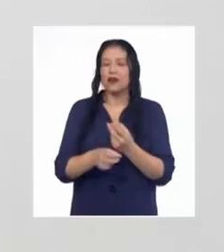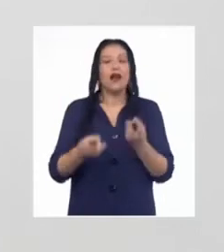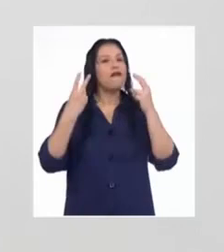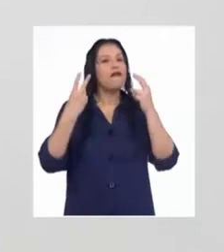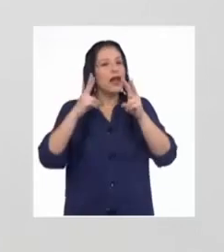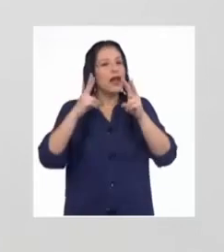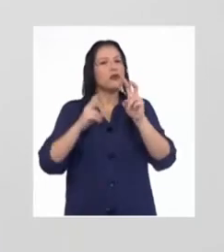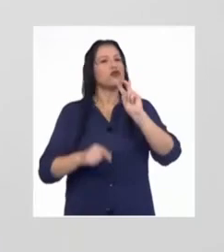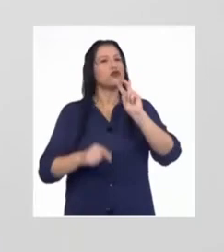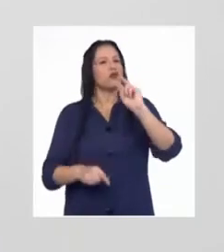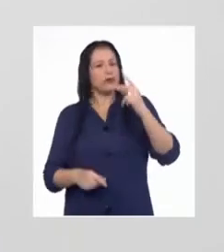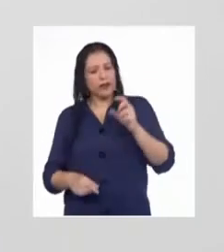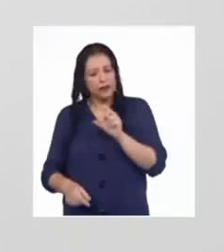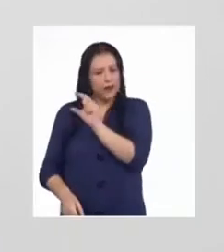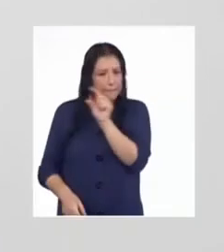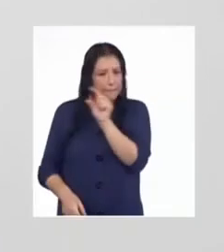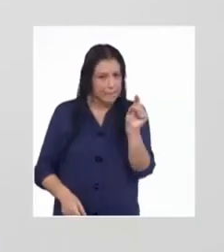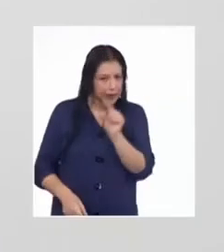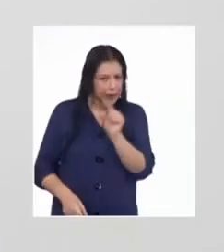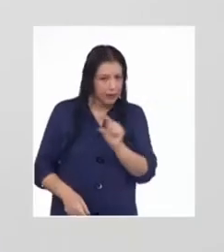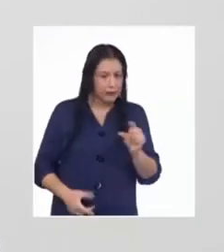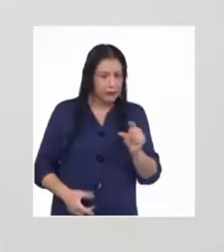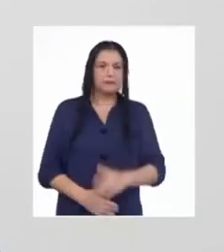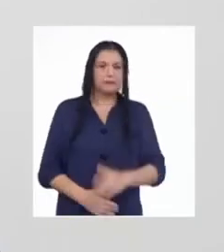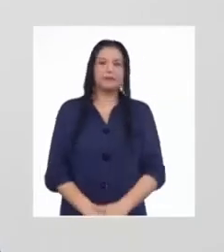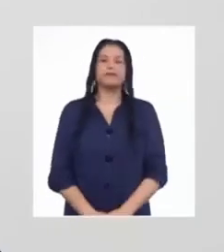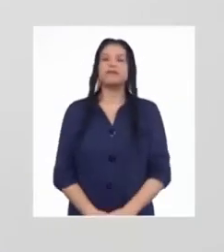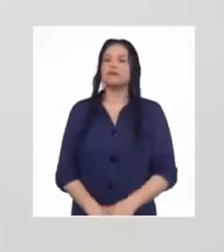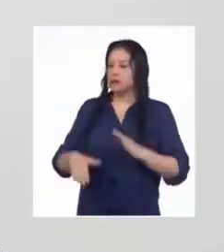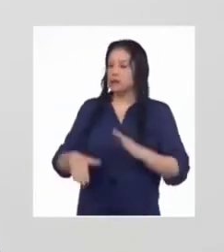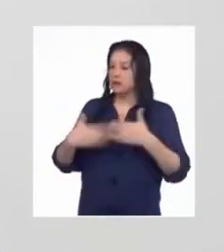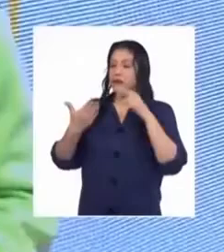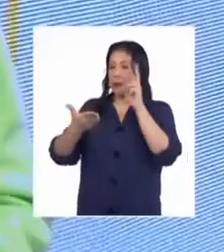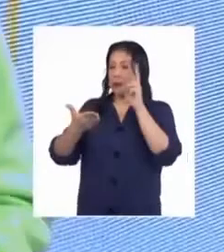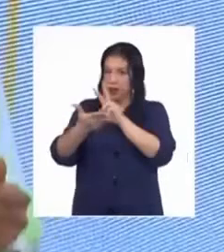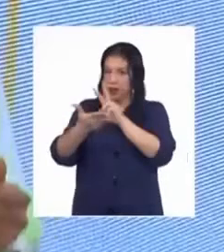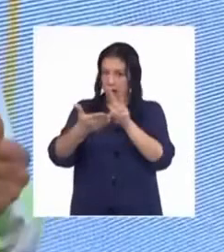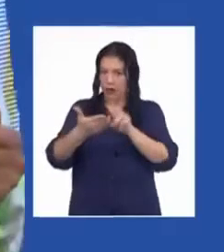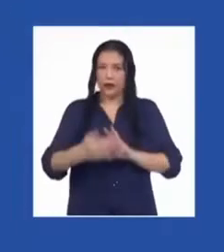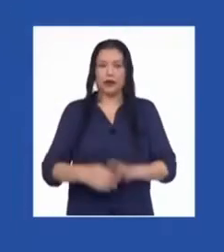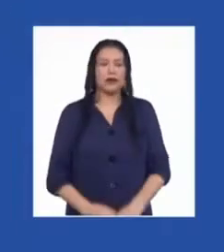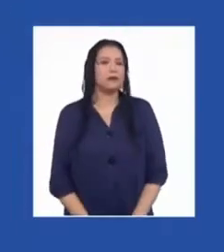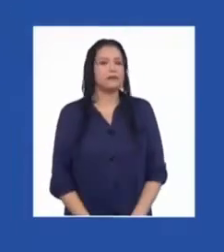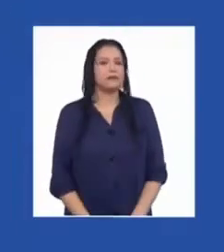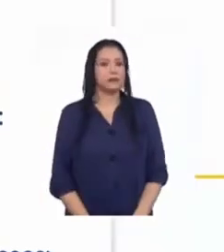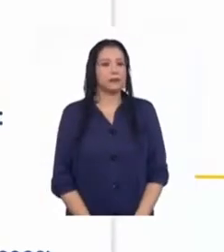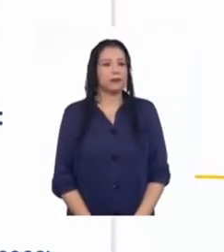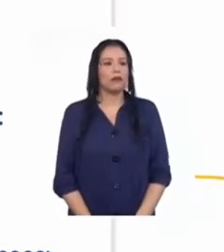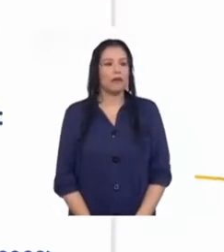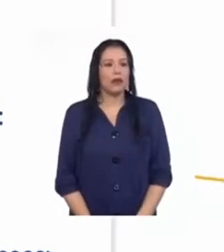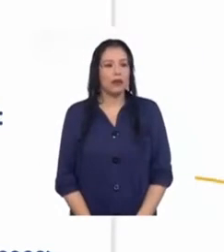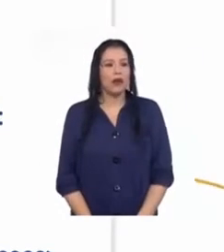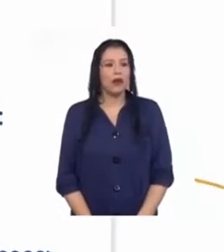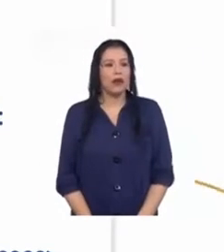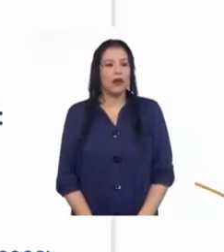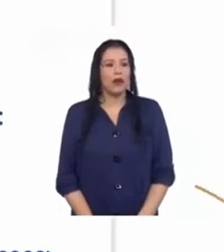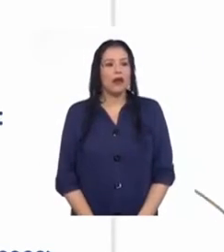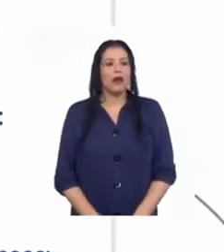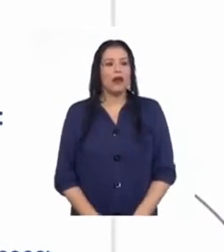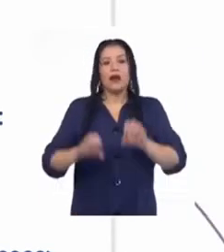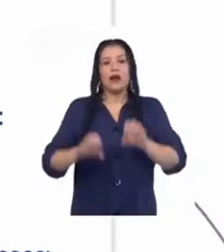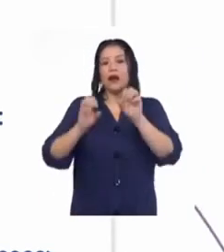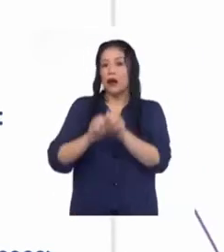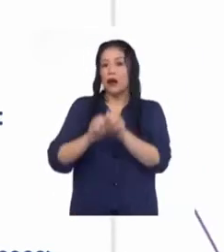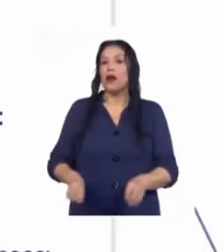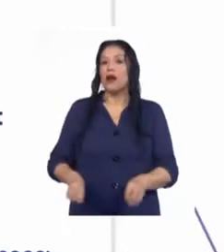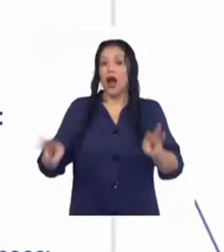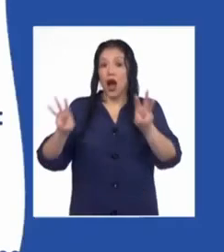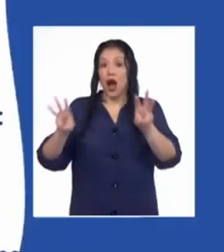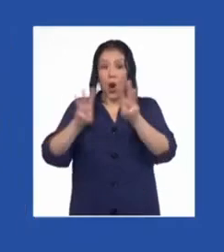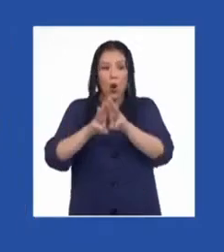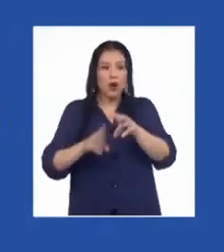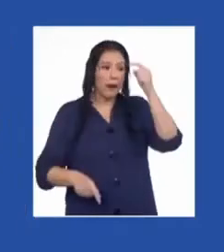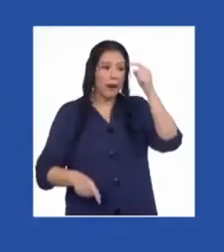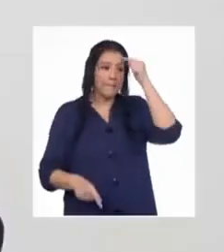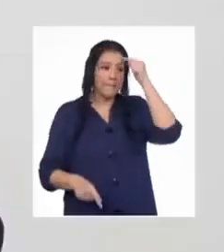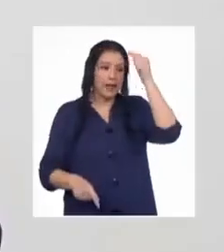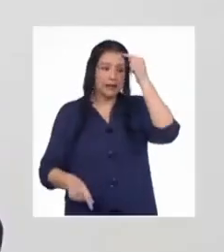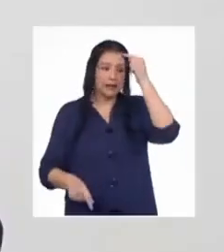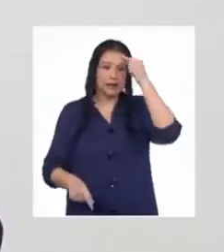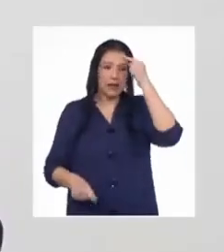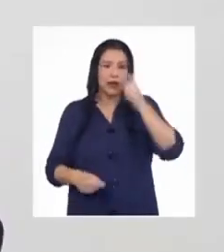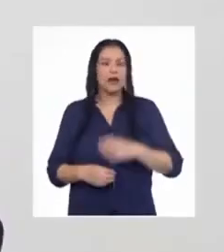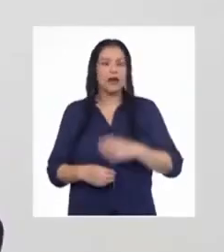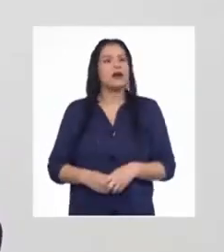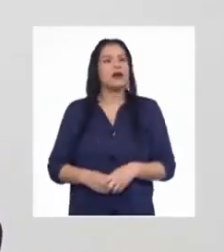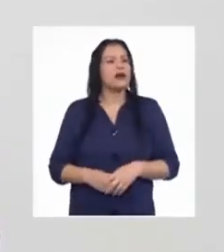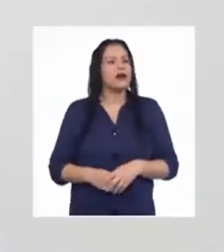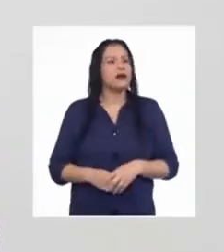siguiente párrafo. Junior, ¿podrías leerlo? Aquí va. La Organización de las Naciones Unidas considera...